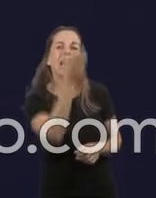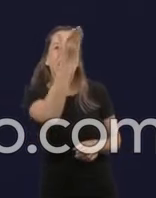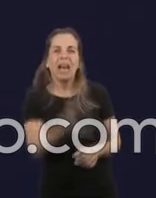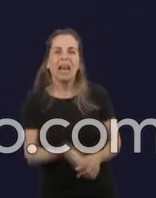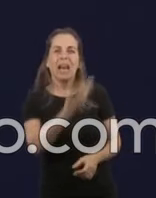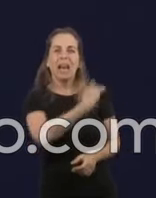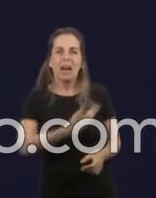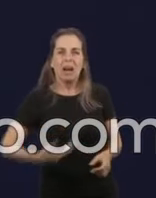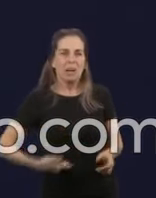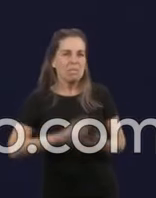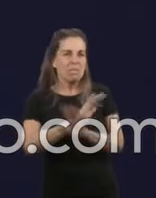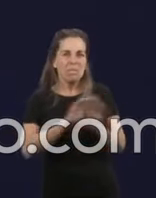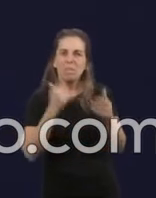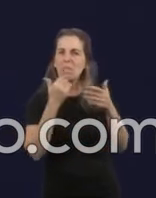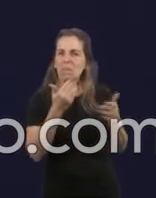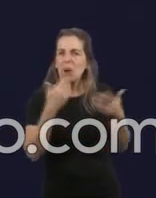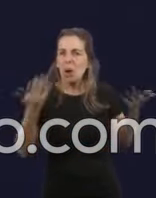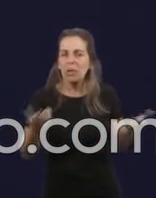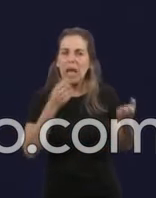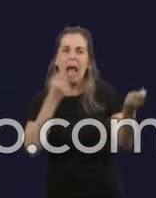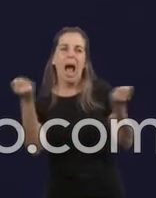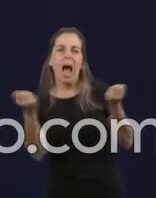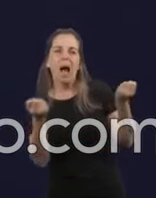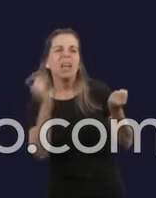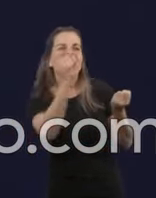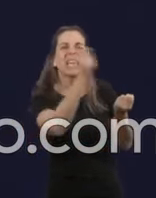mucho en qué vehículo te movés sino que tengas claro el destino el